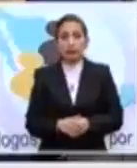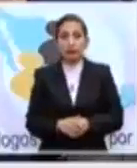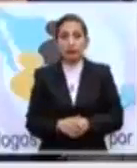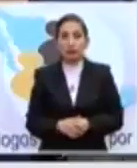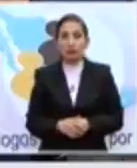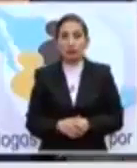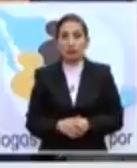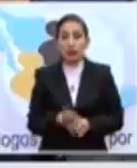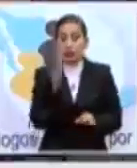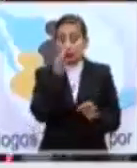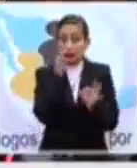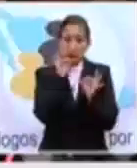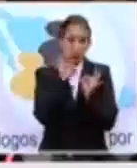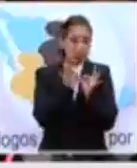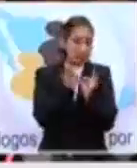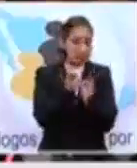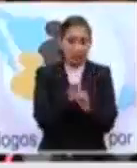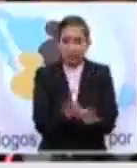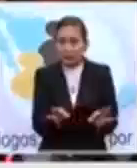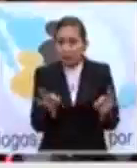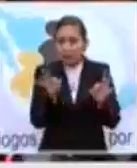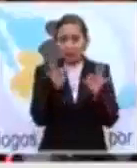es un punto muy importante